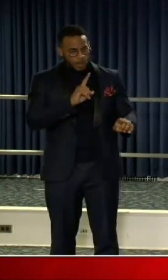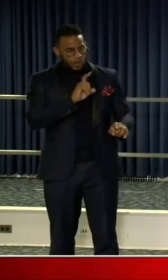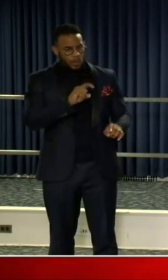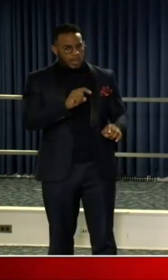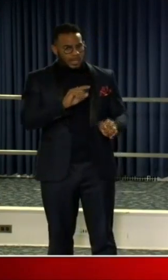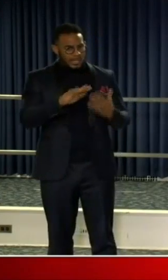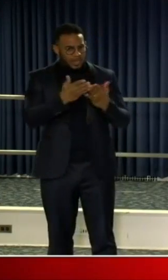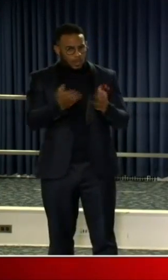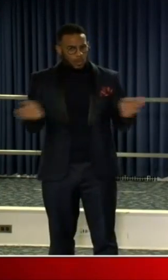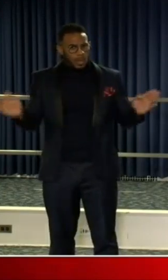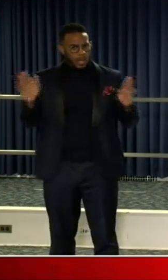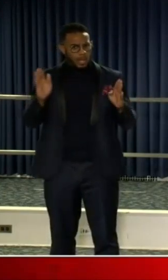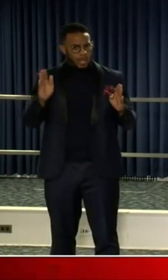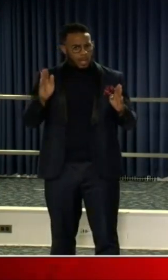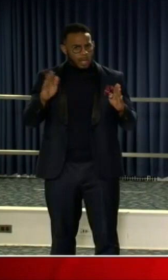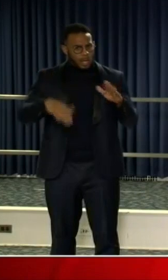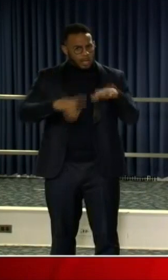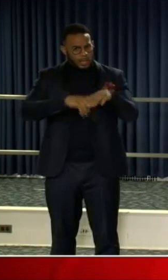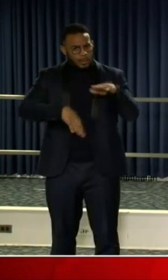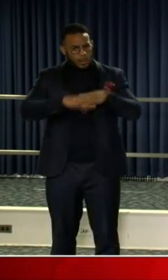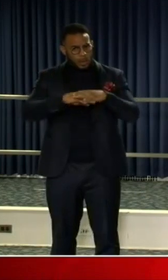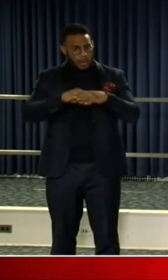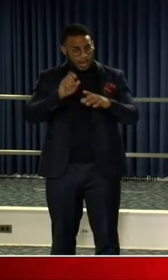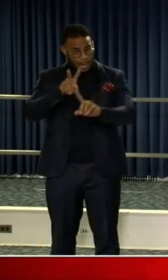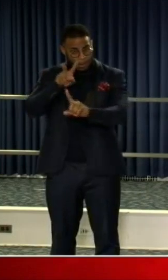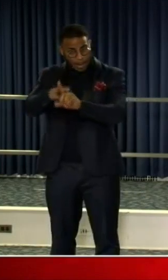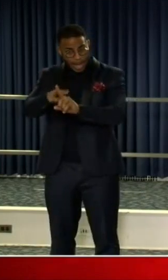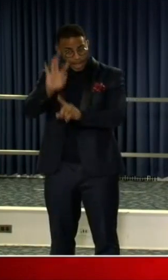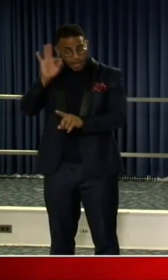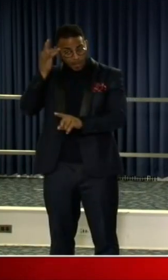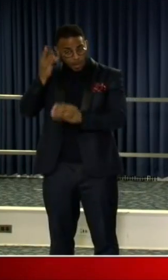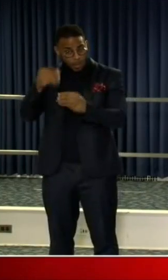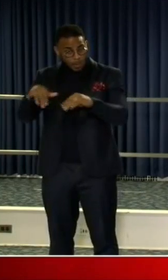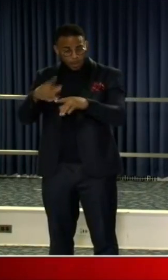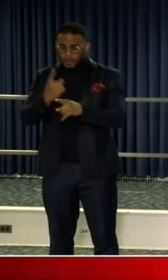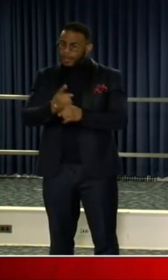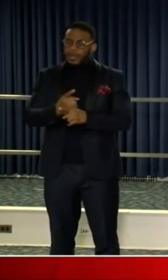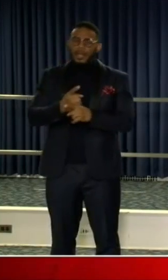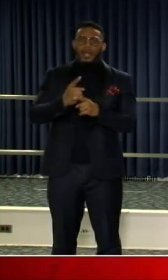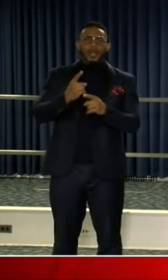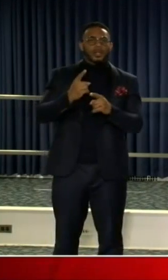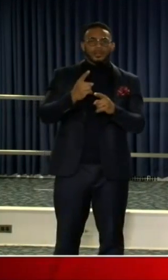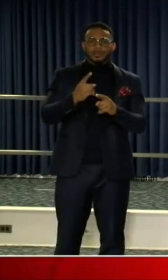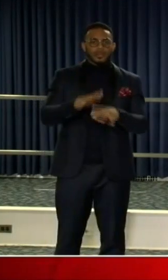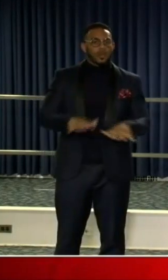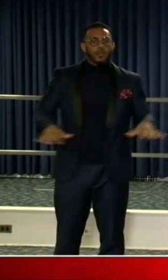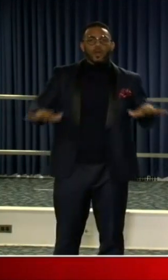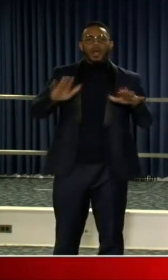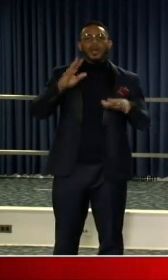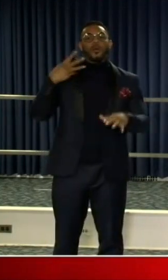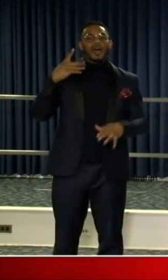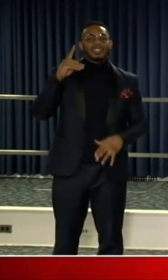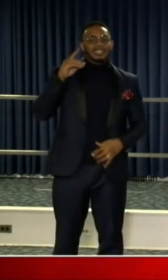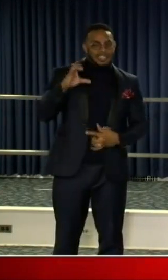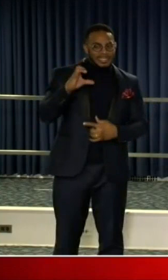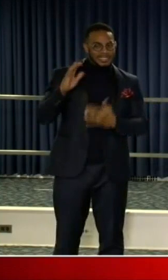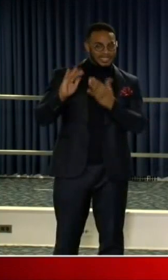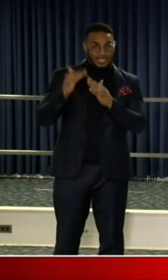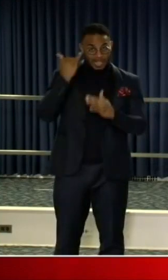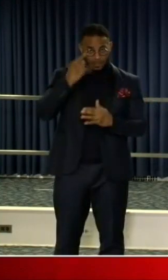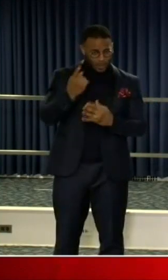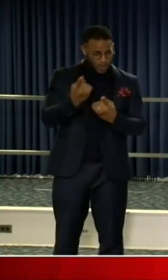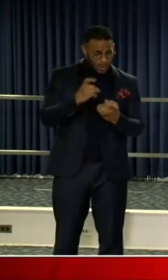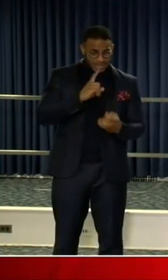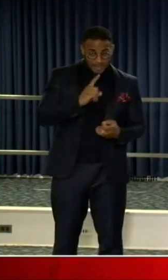¿El toque de queda, alcaldesa, se aplica a propiedades federales? El toque de queda es para toda